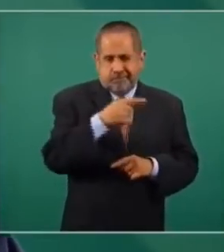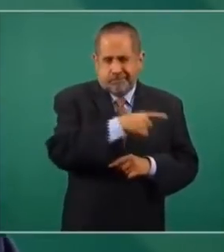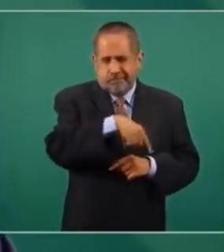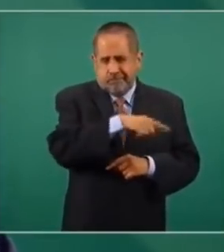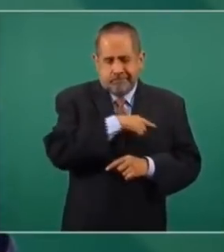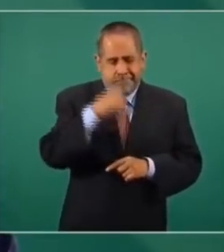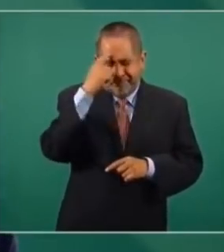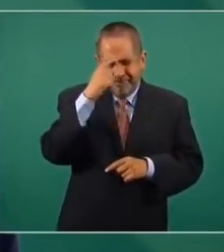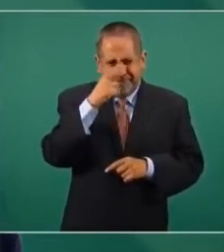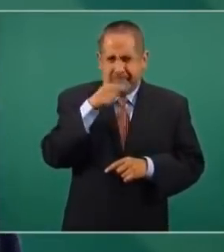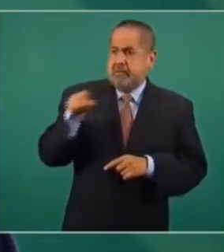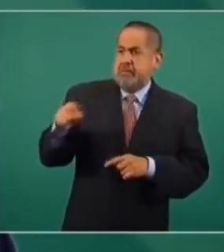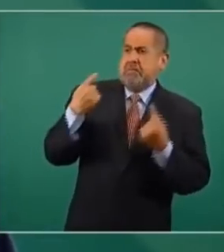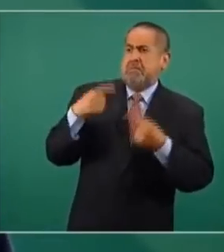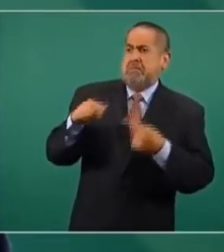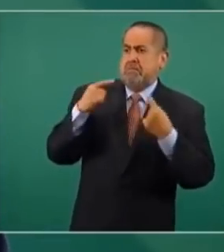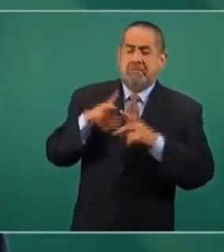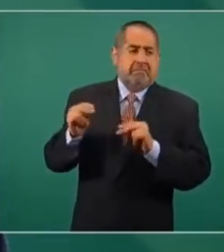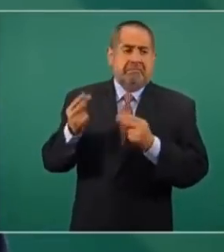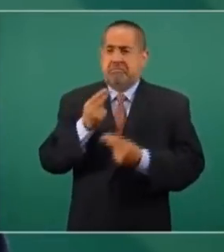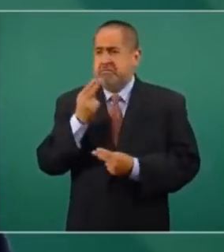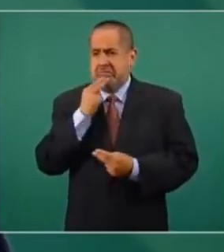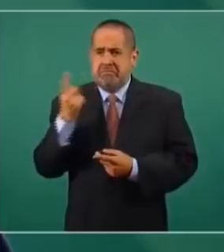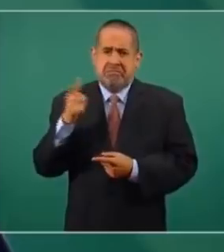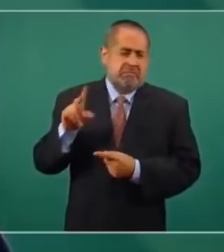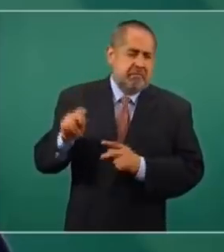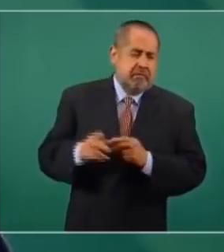decir, ¿para qué